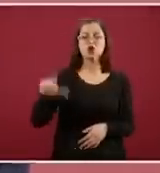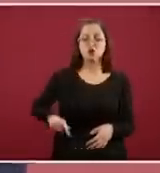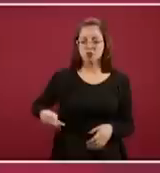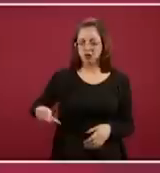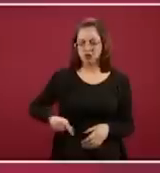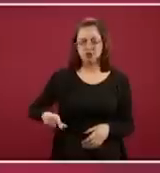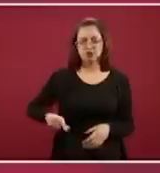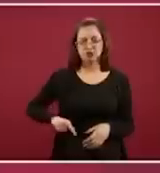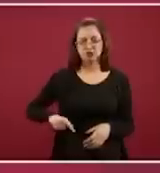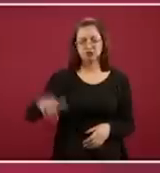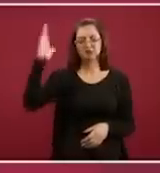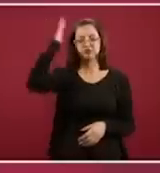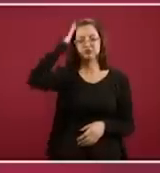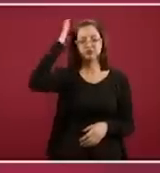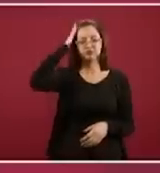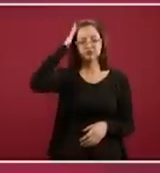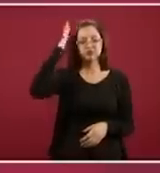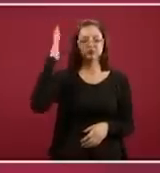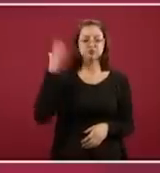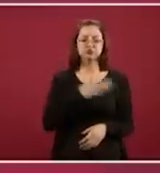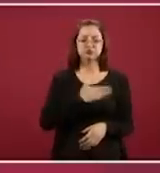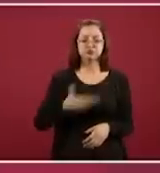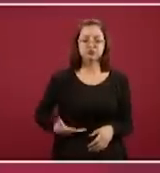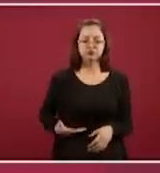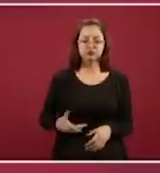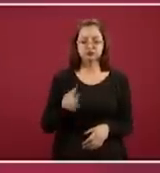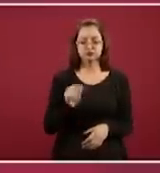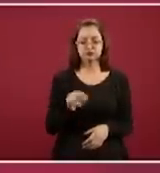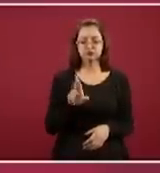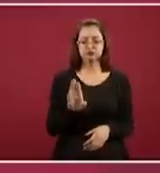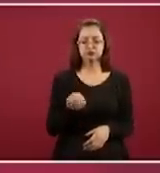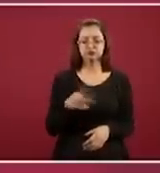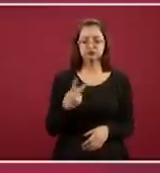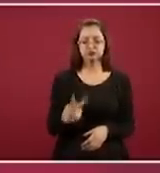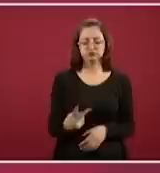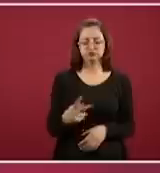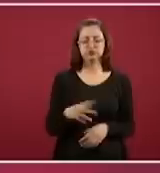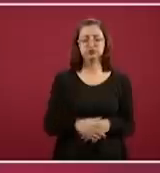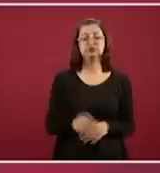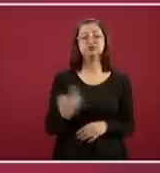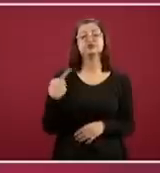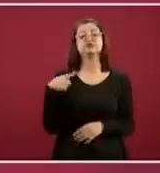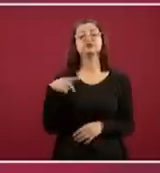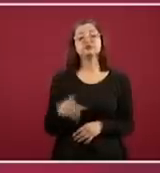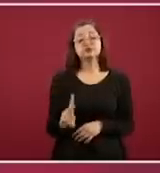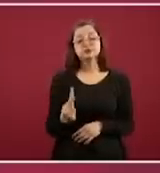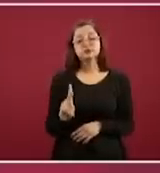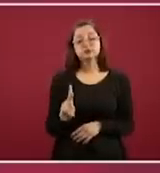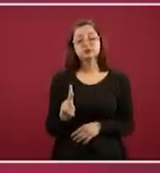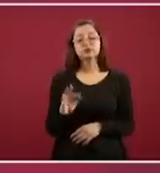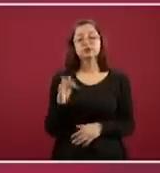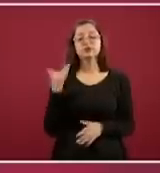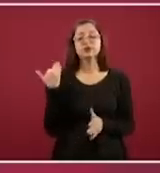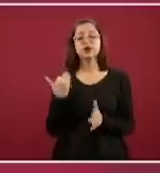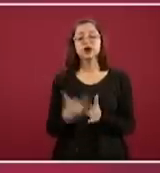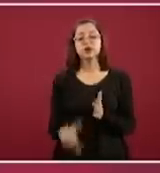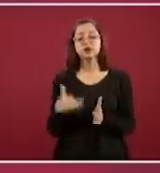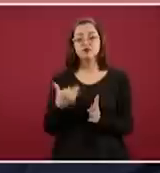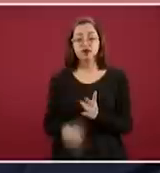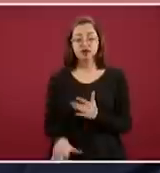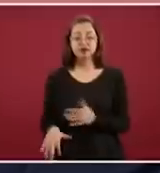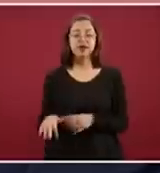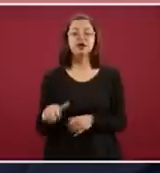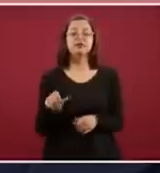gobierno que encabeza el presidente Donald Trump, pero falta que el